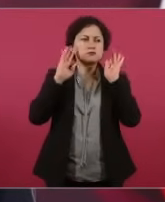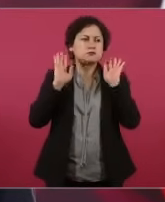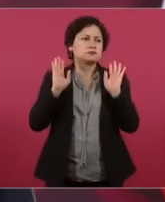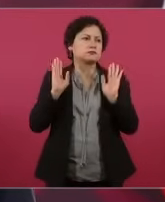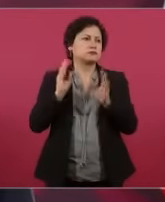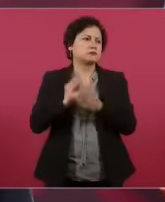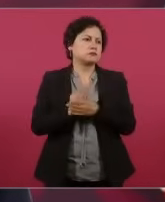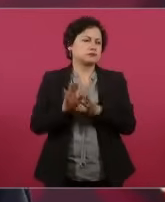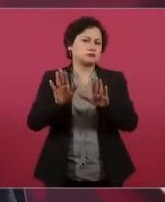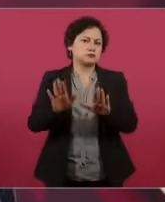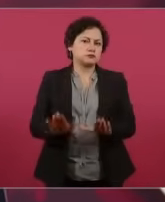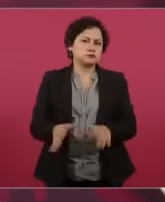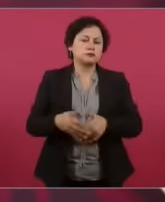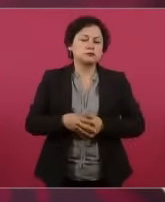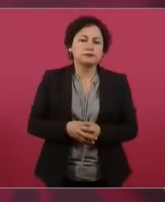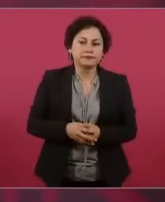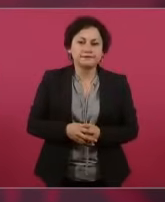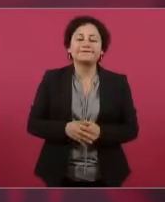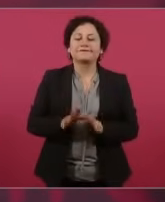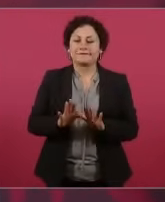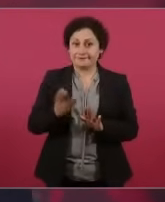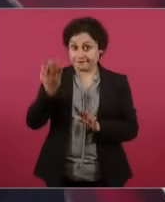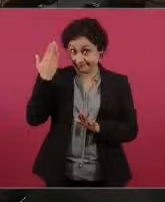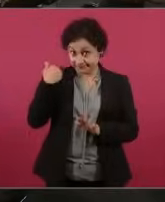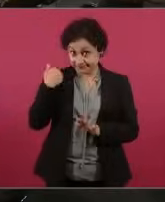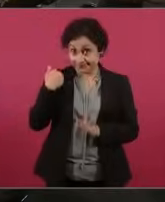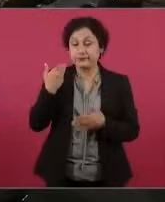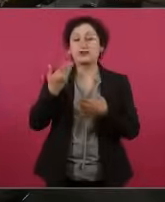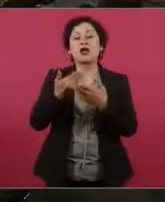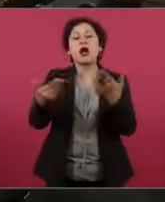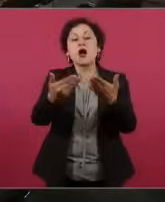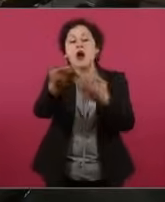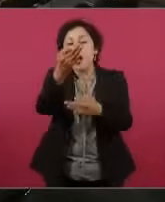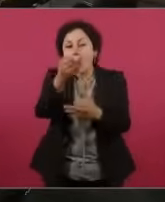Bueno, ¿qué está haciendo ahora Ciro?